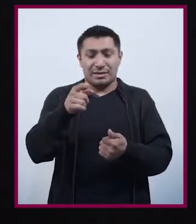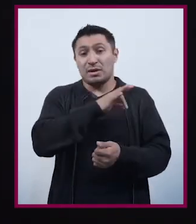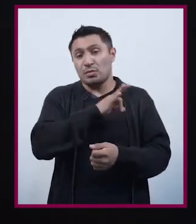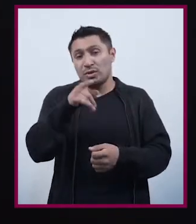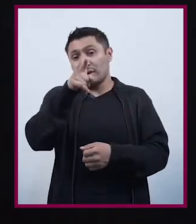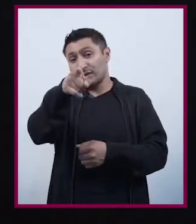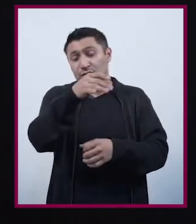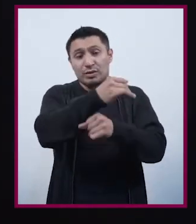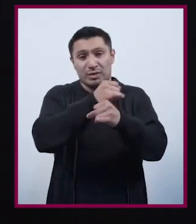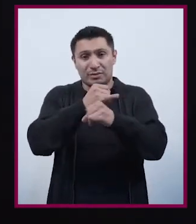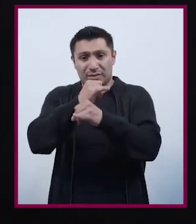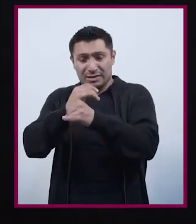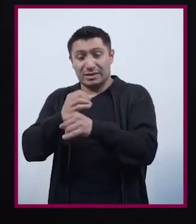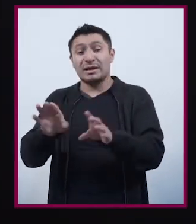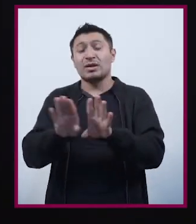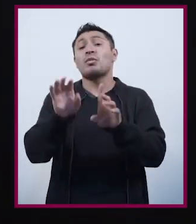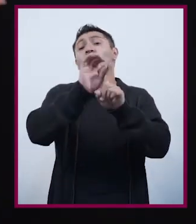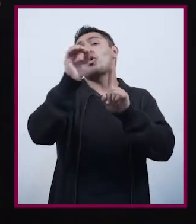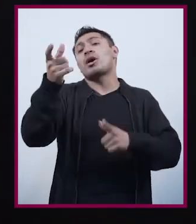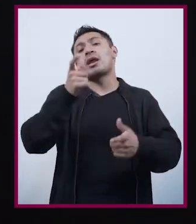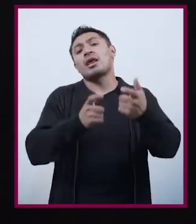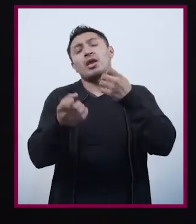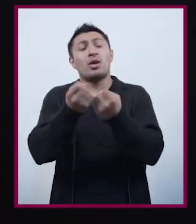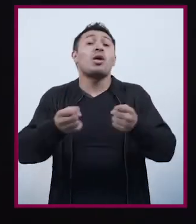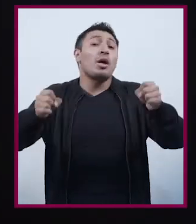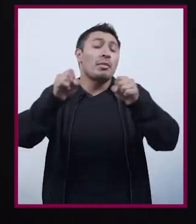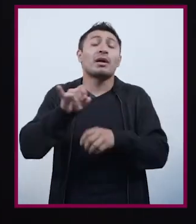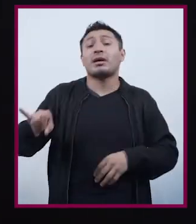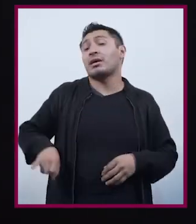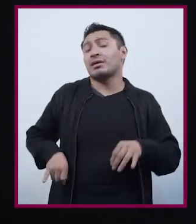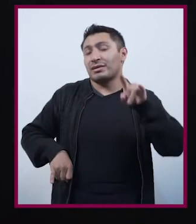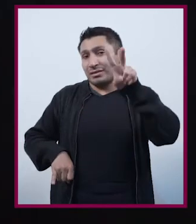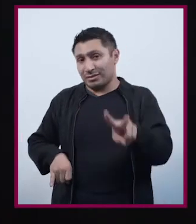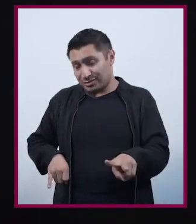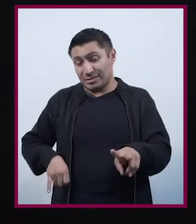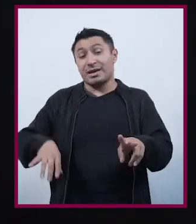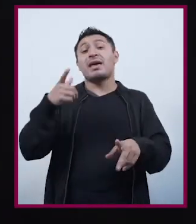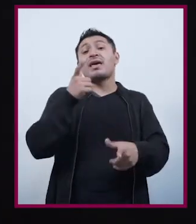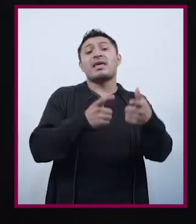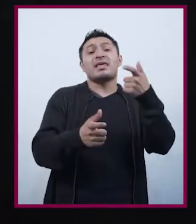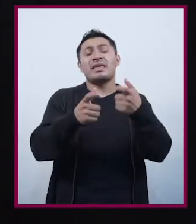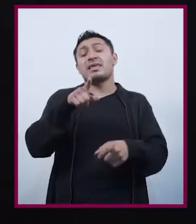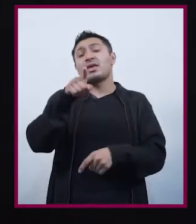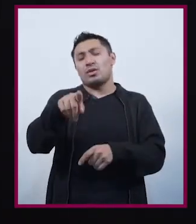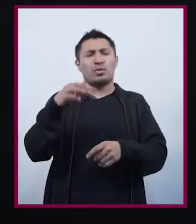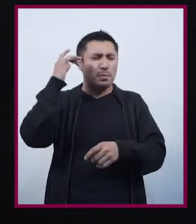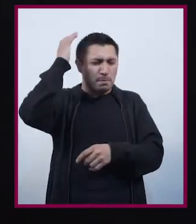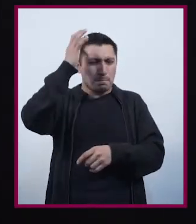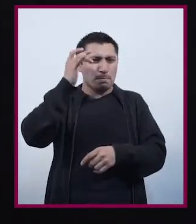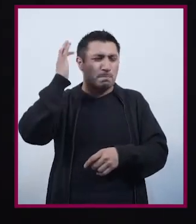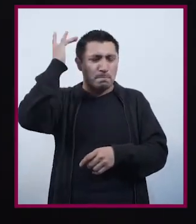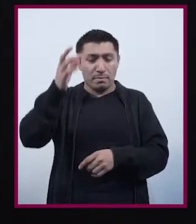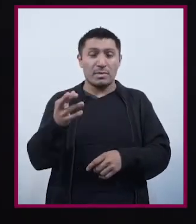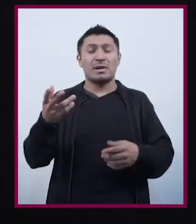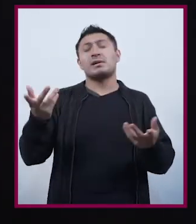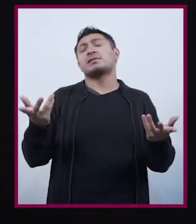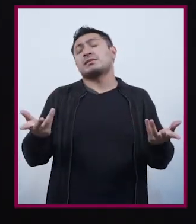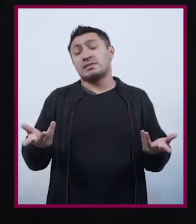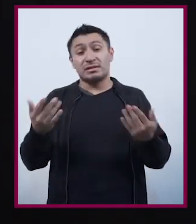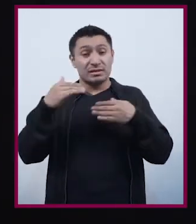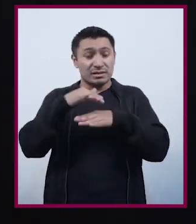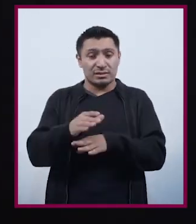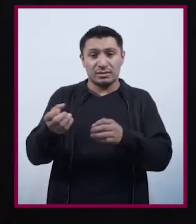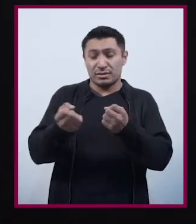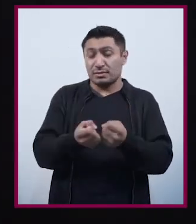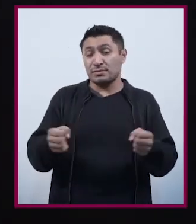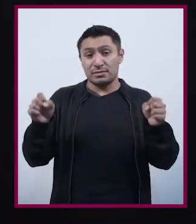y organización económica. ¿Qué tal? Interesante, ¿no crees? El dinero nos permite el análisis y la